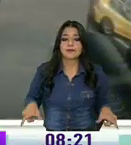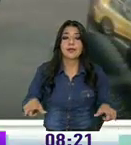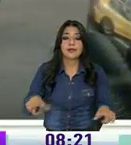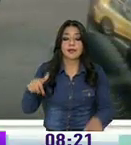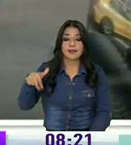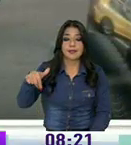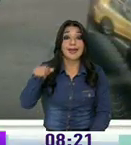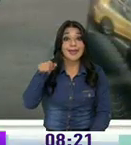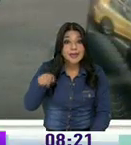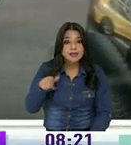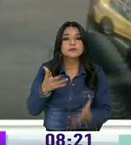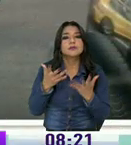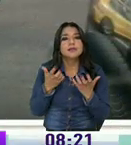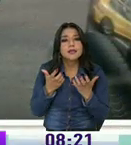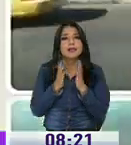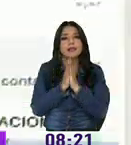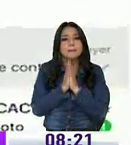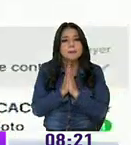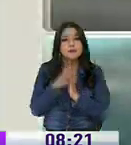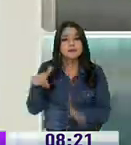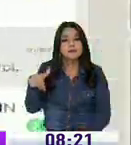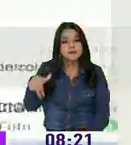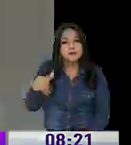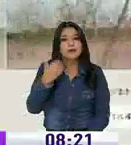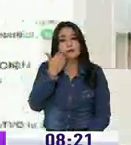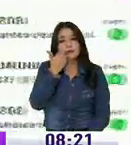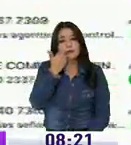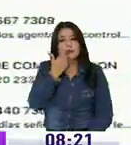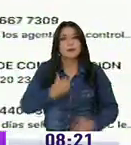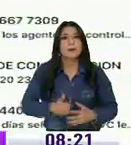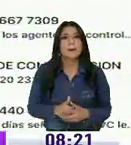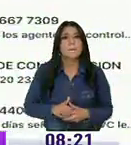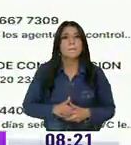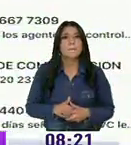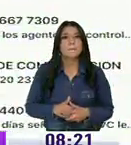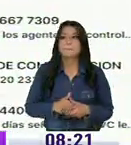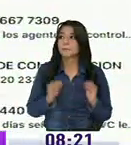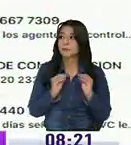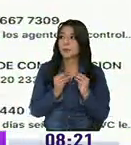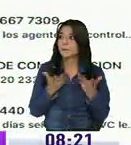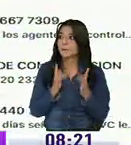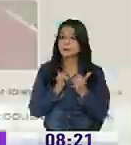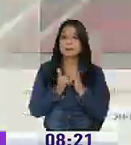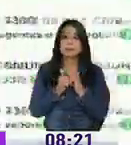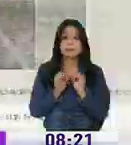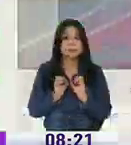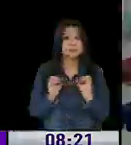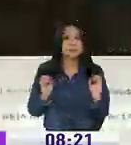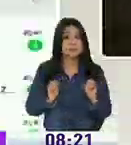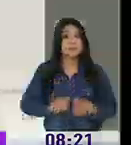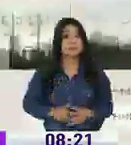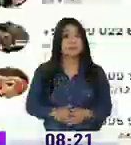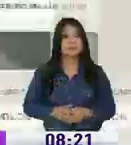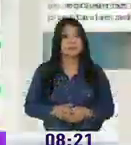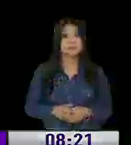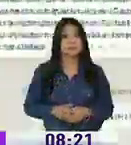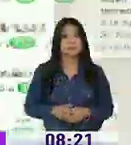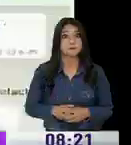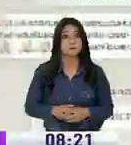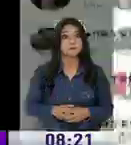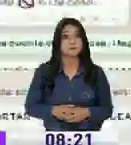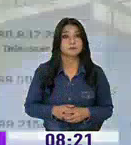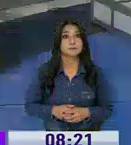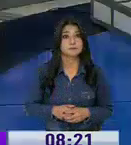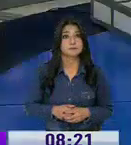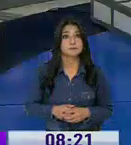realmente los vecinos se sienten bastante incómodas. Sarita, no hay más WhatsApp del día de hoy. Por aquí había un perrito que quería ver. Déjame